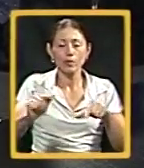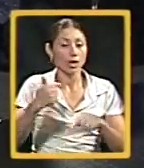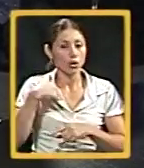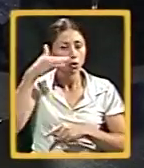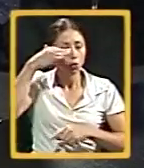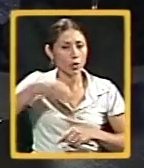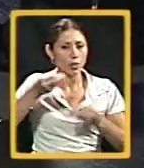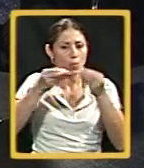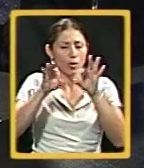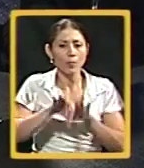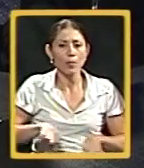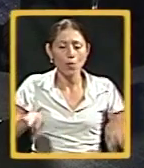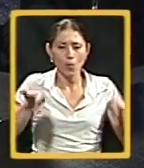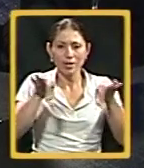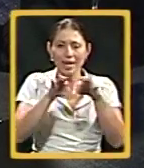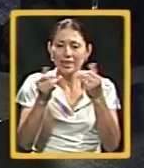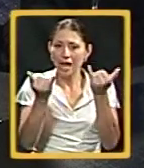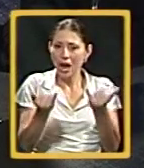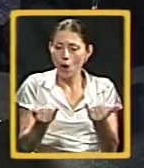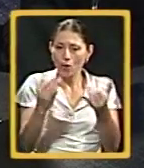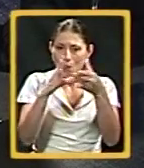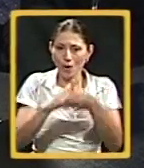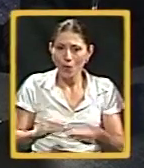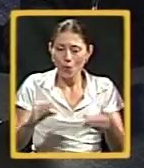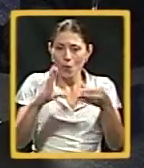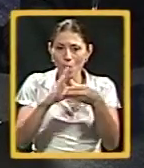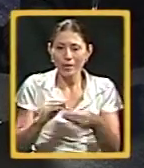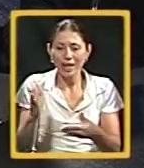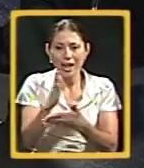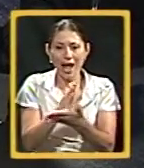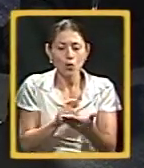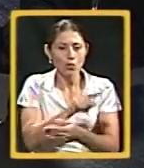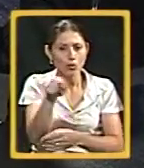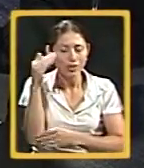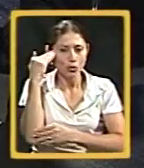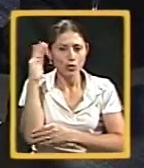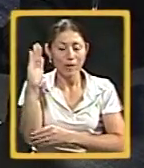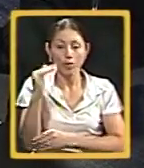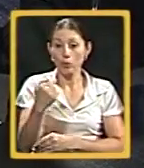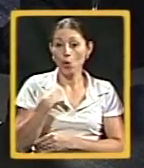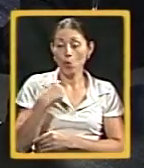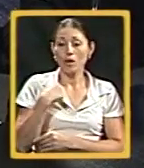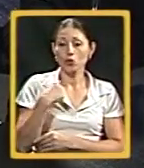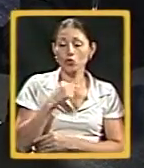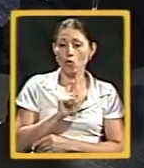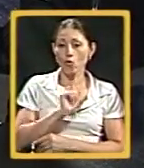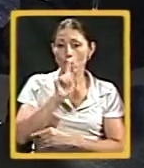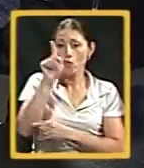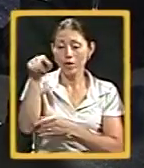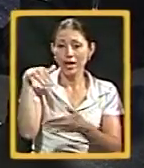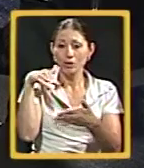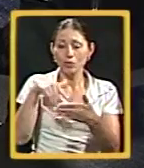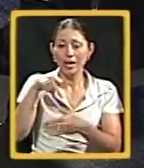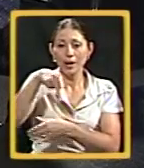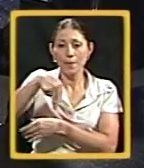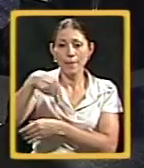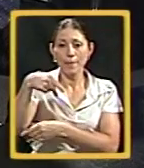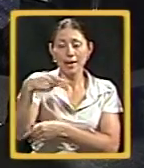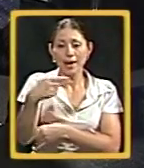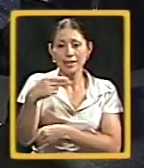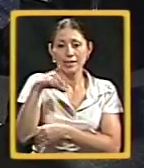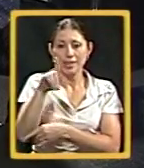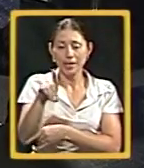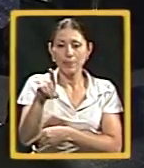que las amigas y amigos que nos escuchan no la conocen, pero cuando yo me fui a hacer el doctorado, yo quería volver a la